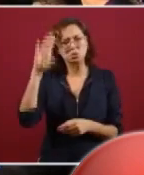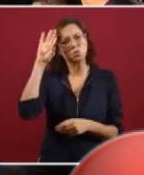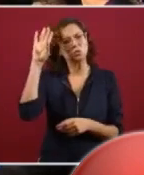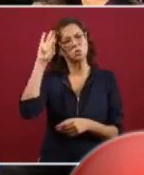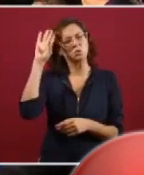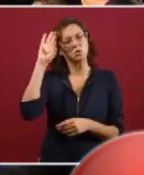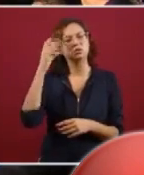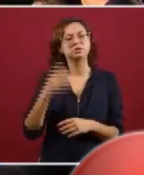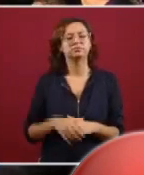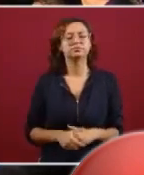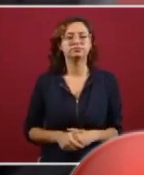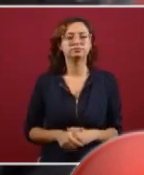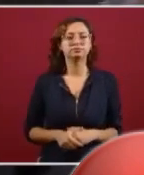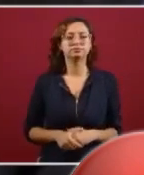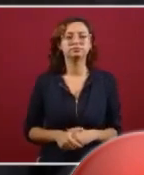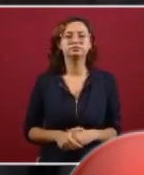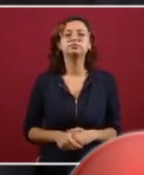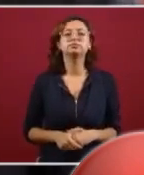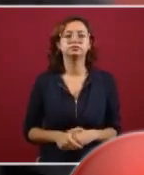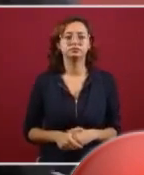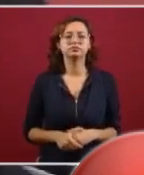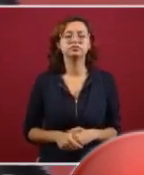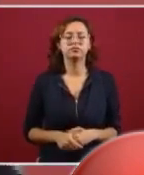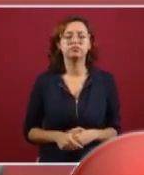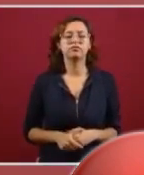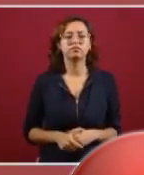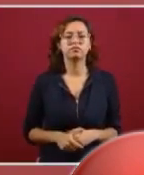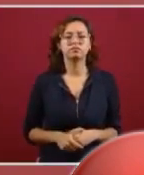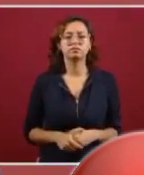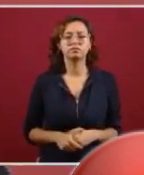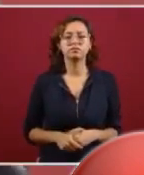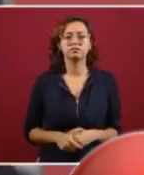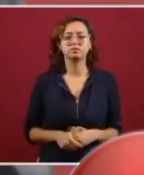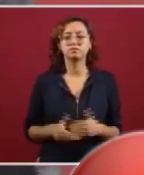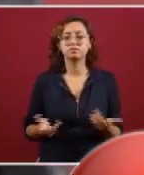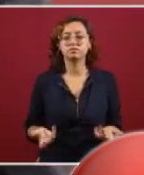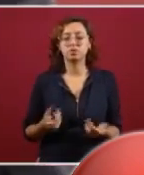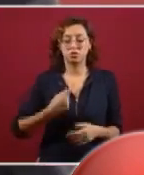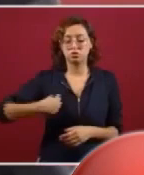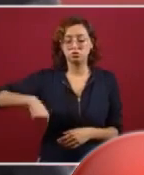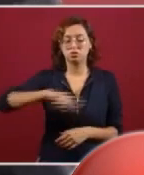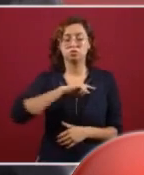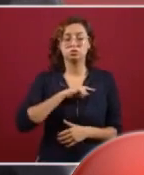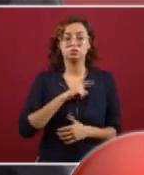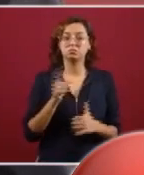lo que estamos haciendo es eliminando todas esas prácticas